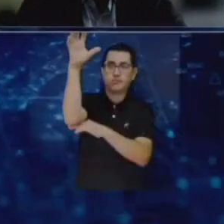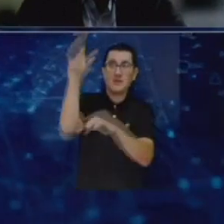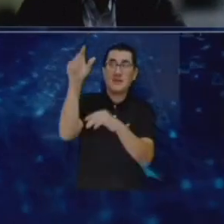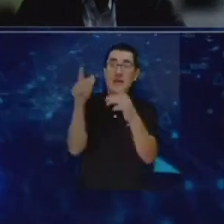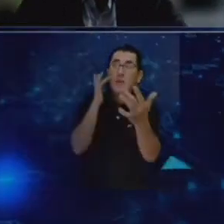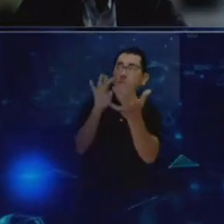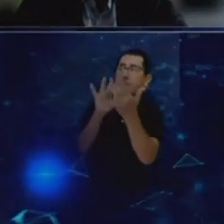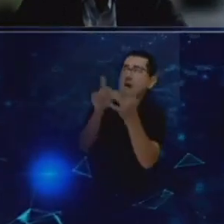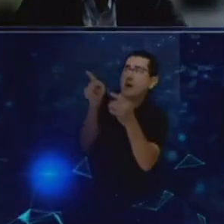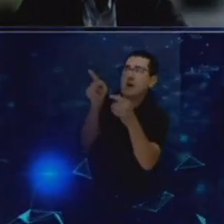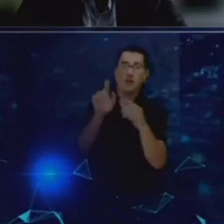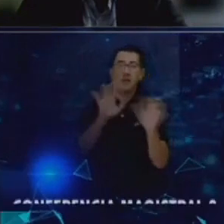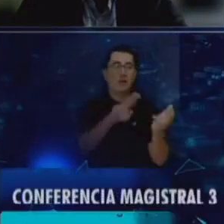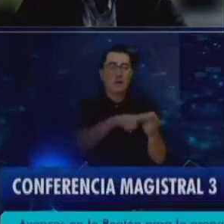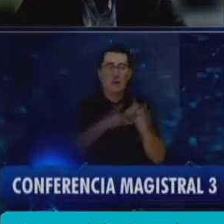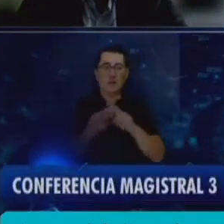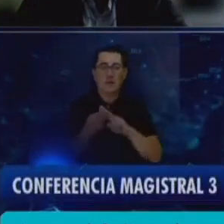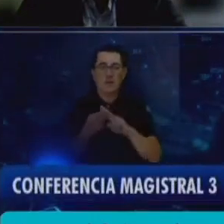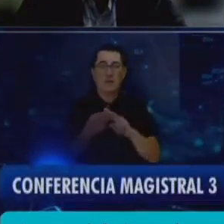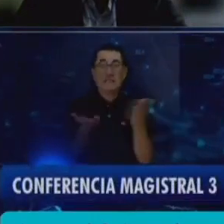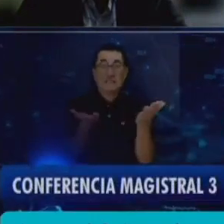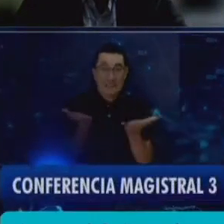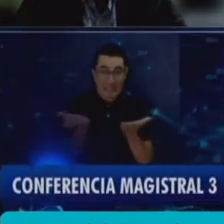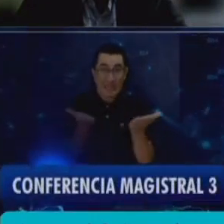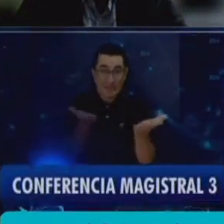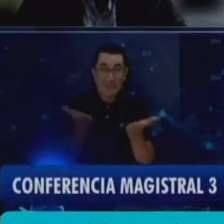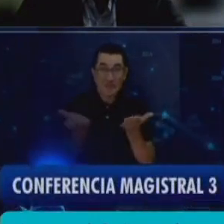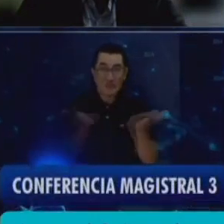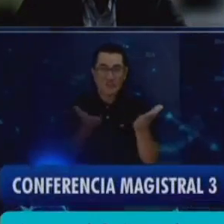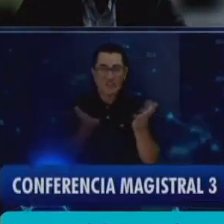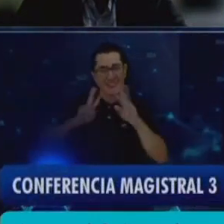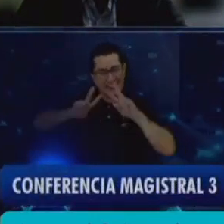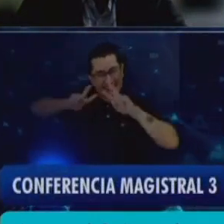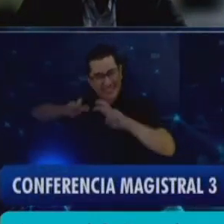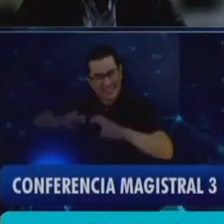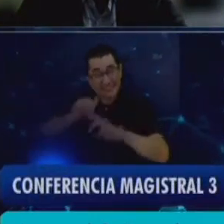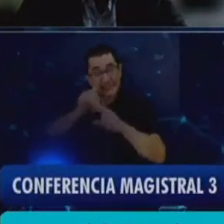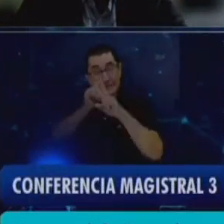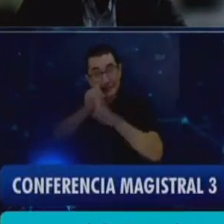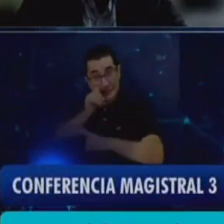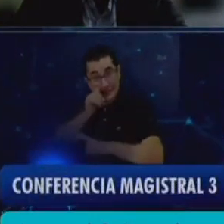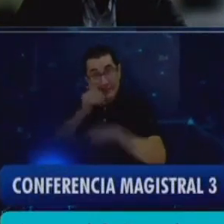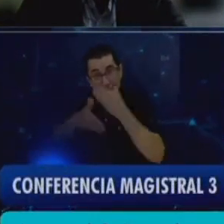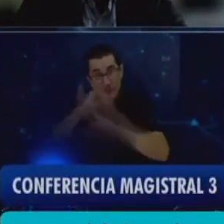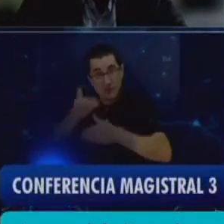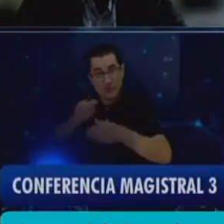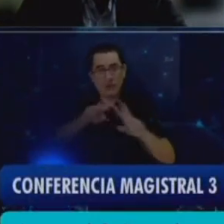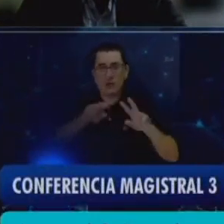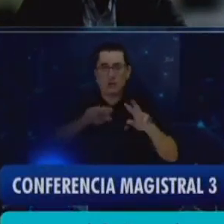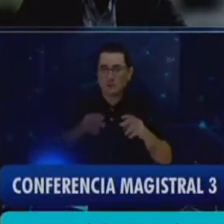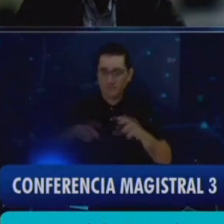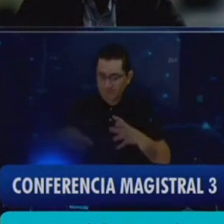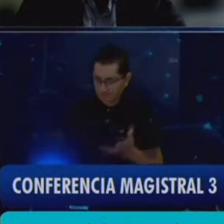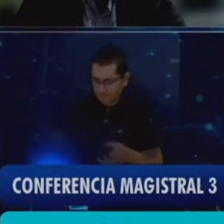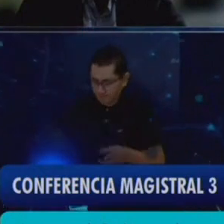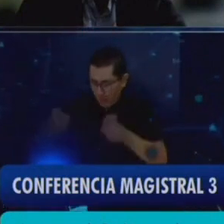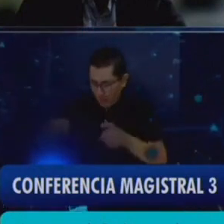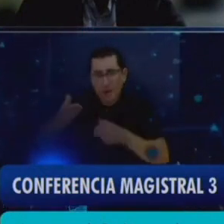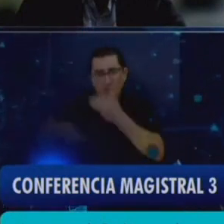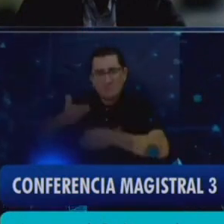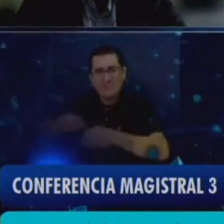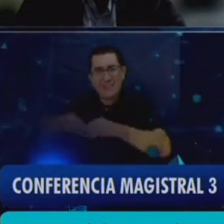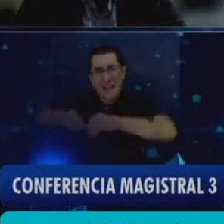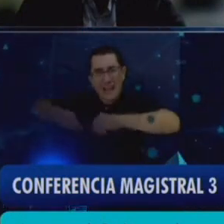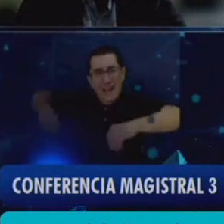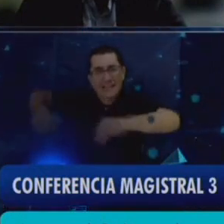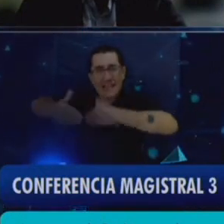la finalidad de que estos servicios de científicos que tienen que ver tanto con la exploración de la Tierra como la radioastronomía, como